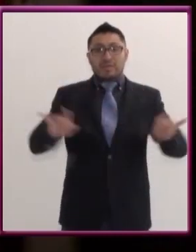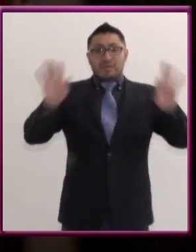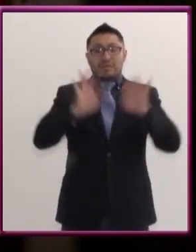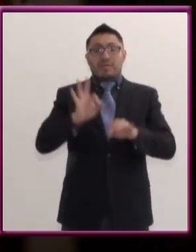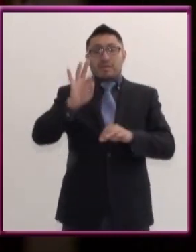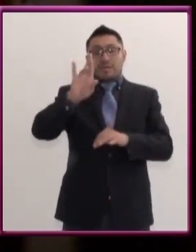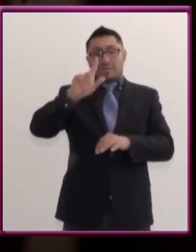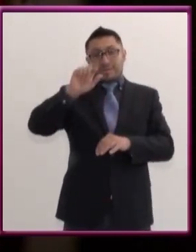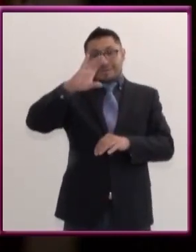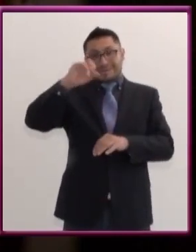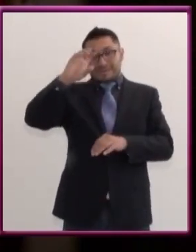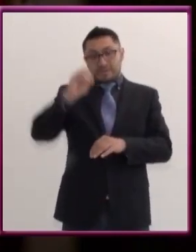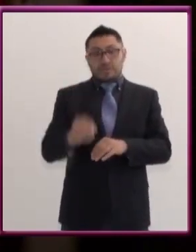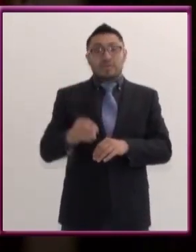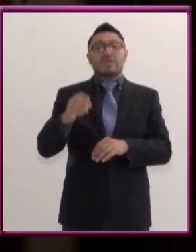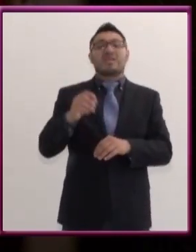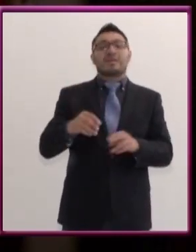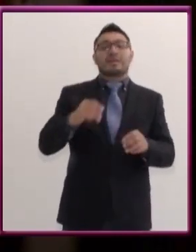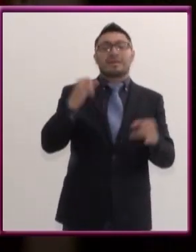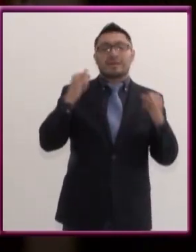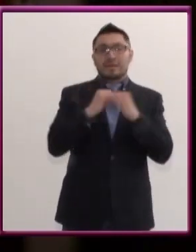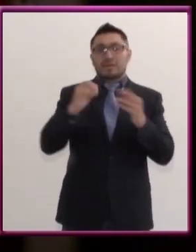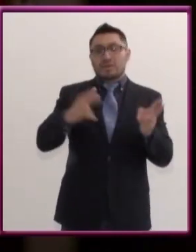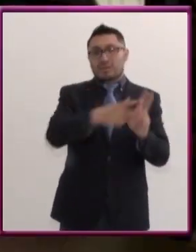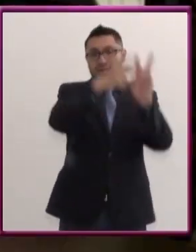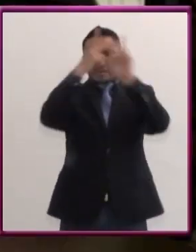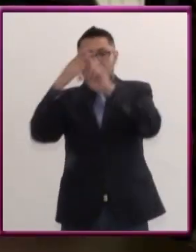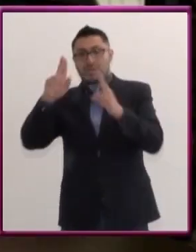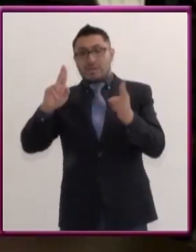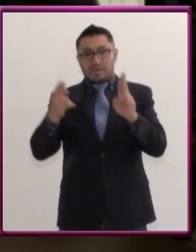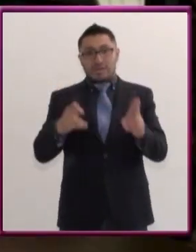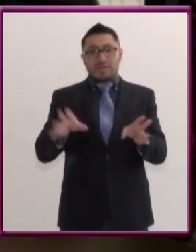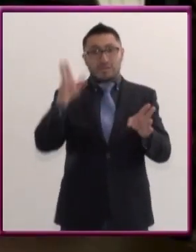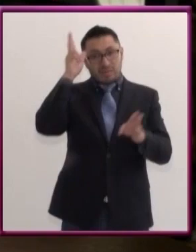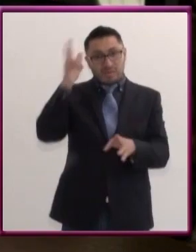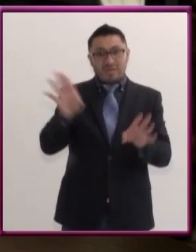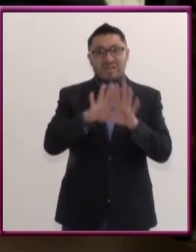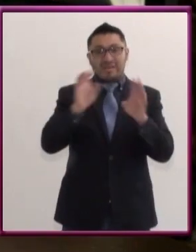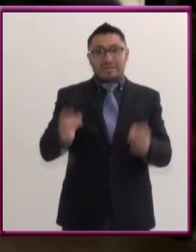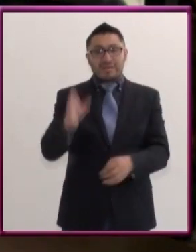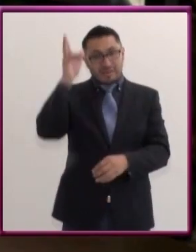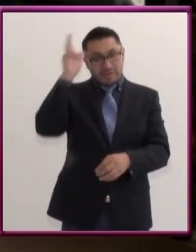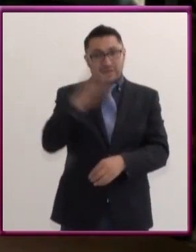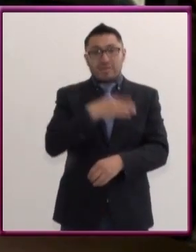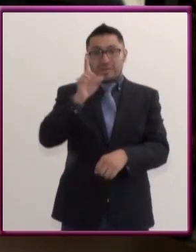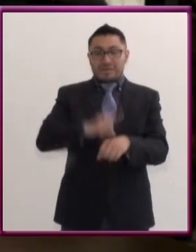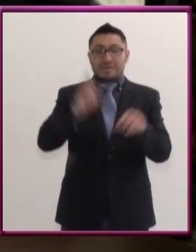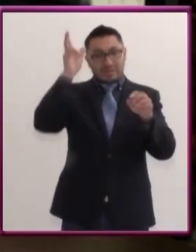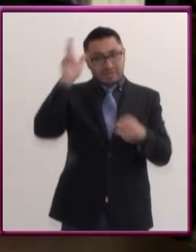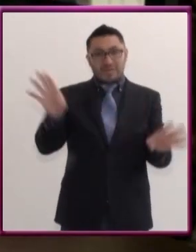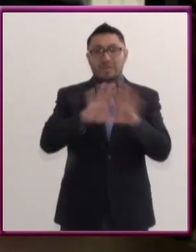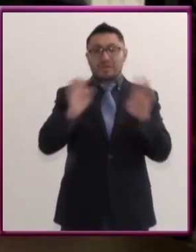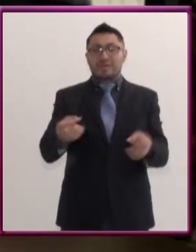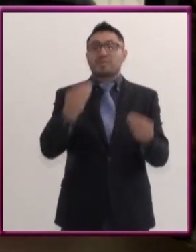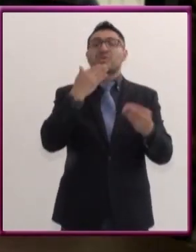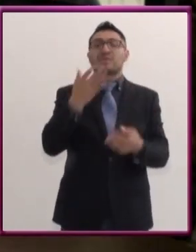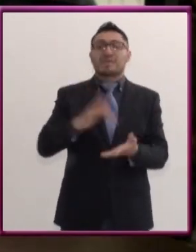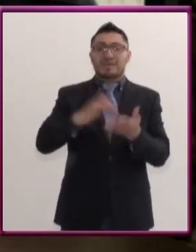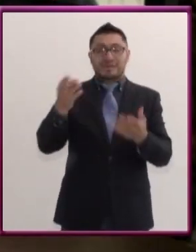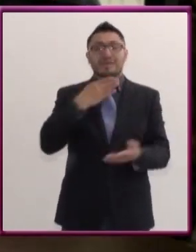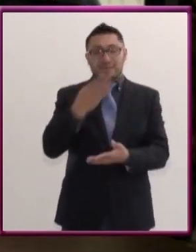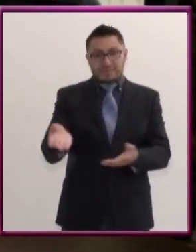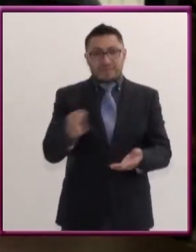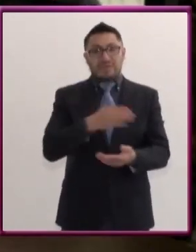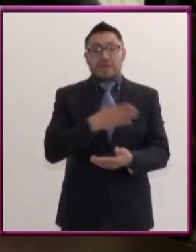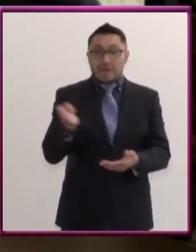informática Francisco Ruiz del Instituto de Astronomía de la UNAM. ¿Qué tal, Francisco? Buenos días. Hola, ¿qué tal? ¿Cómo estás? Muy bien, gracias. Pues